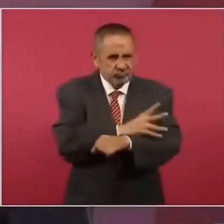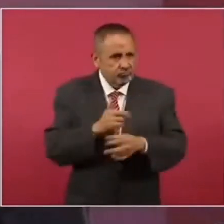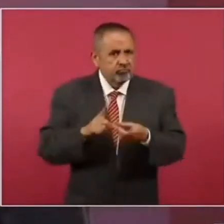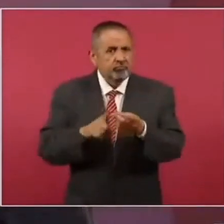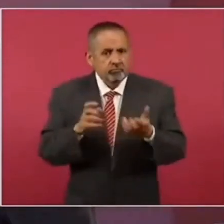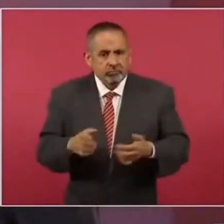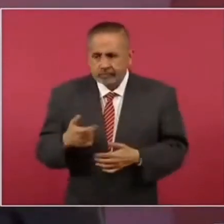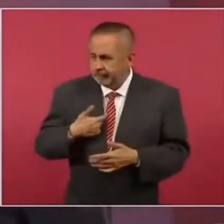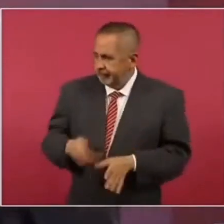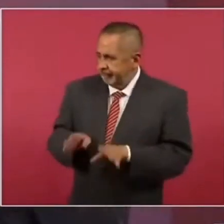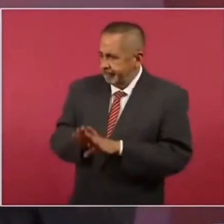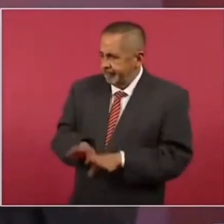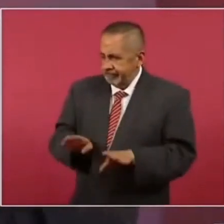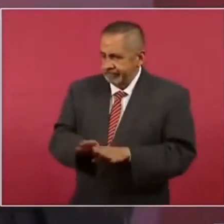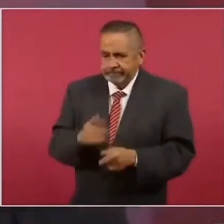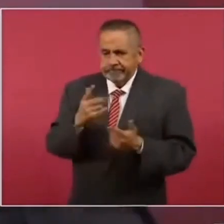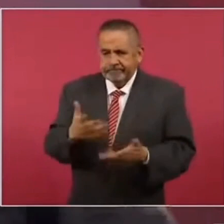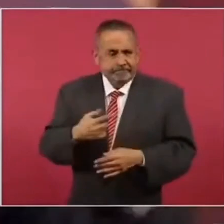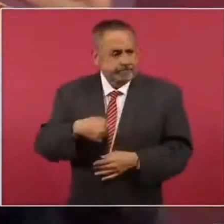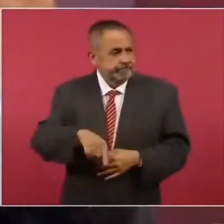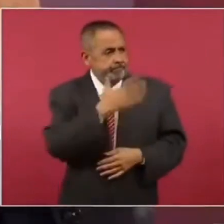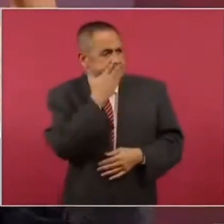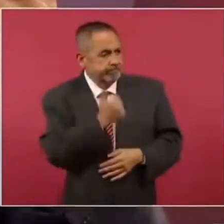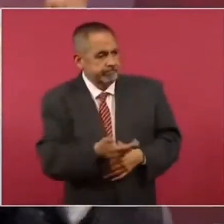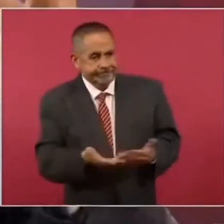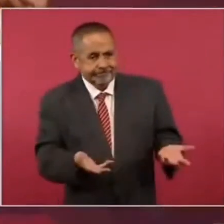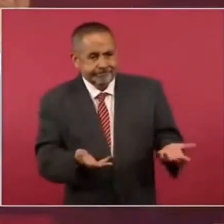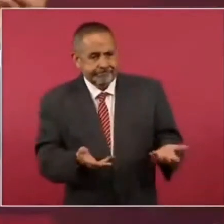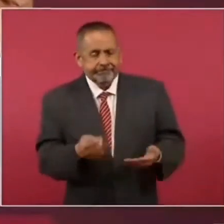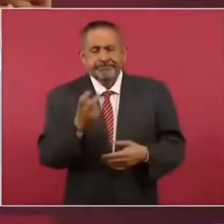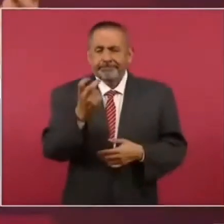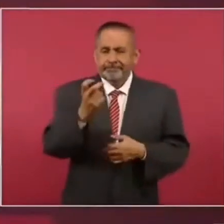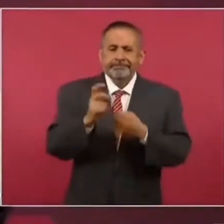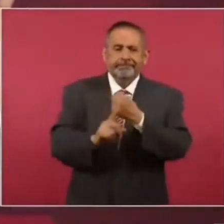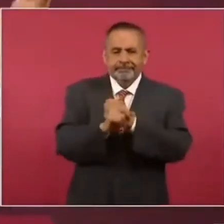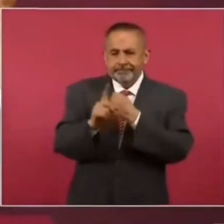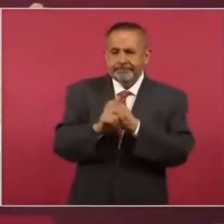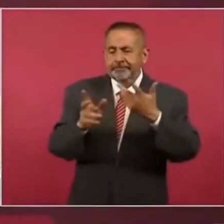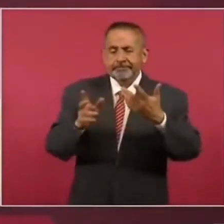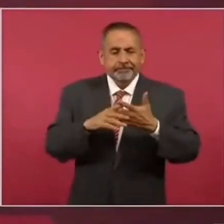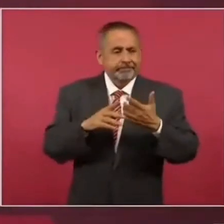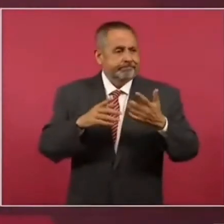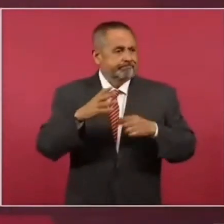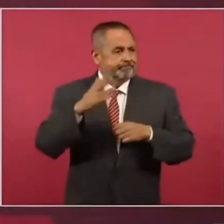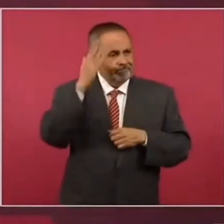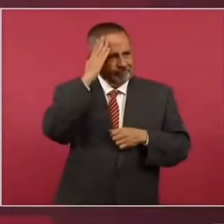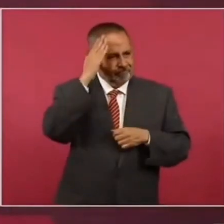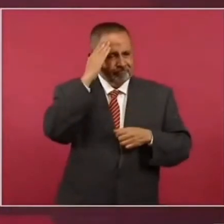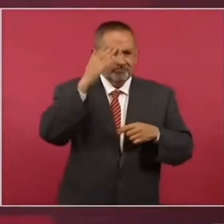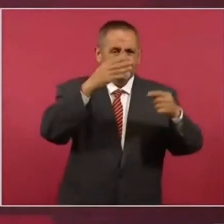¿Cómo le voy a hacer? Por eso es un problema estructural